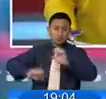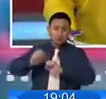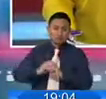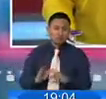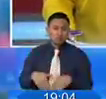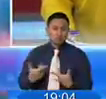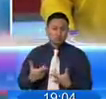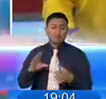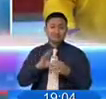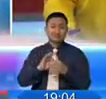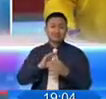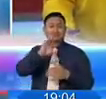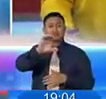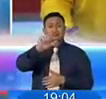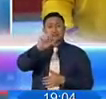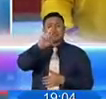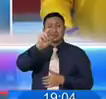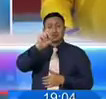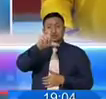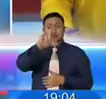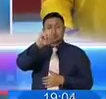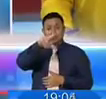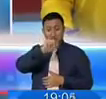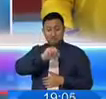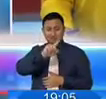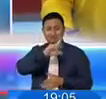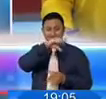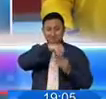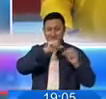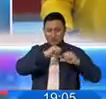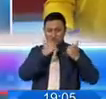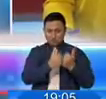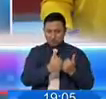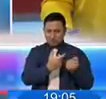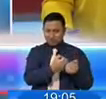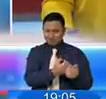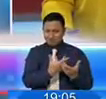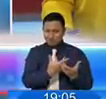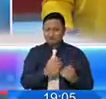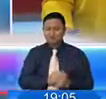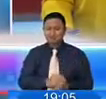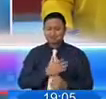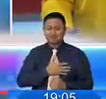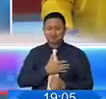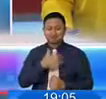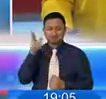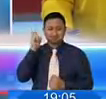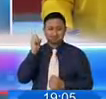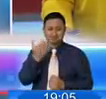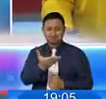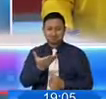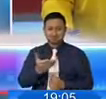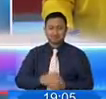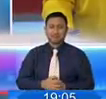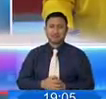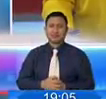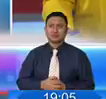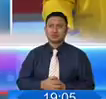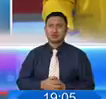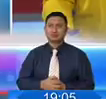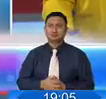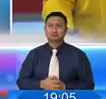Nuestra compañera Carolina Basante se encuentra en el legislativo para contarnos los detalles. Adelante, Carolina, te escuchamos con atención. Muy buenas